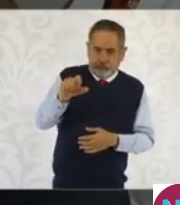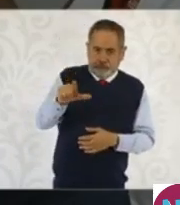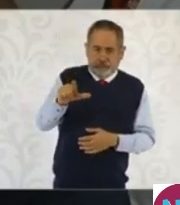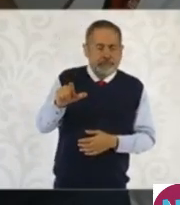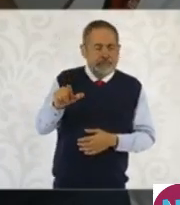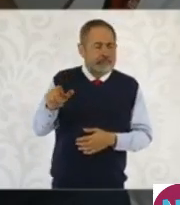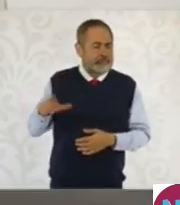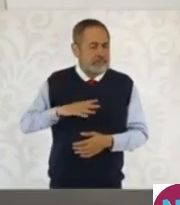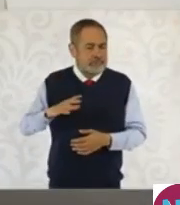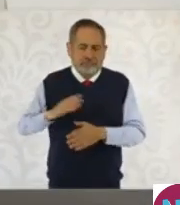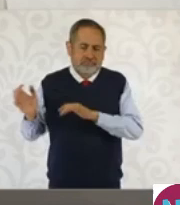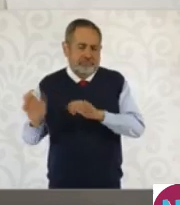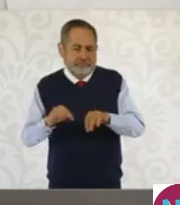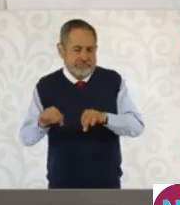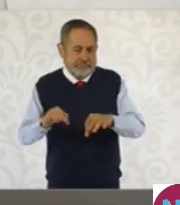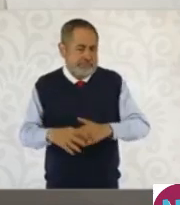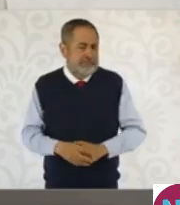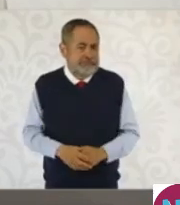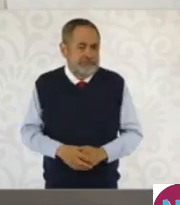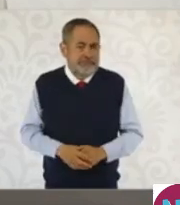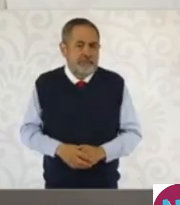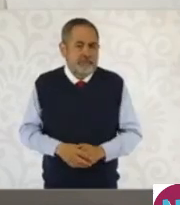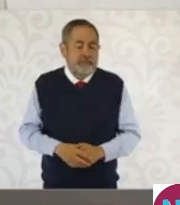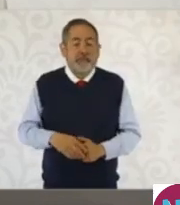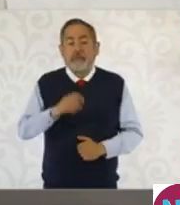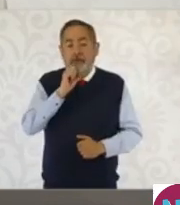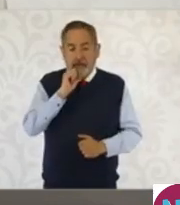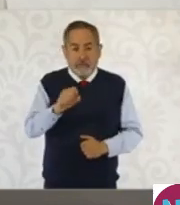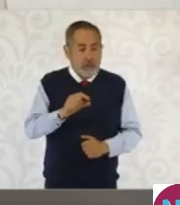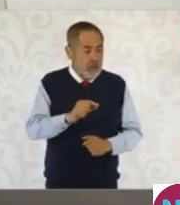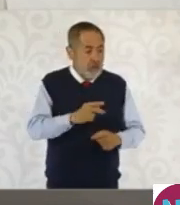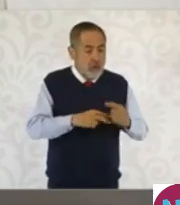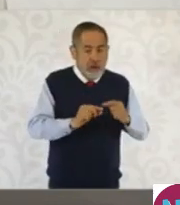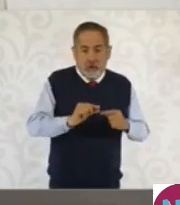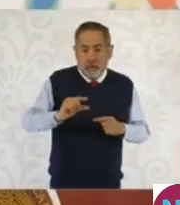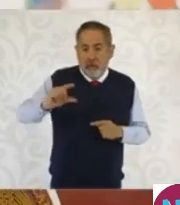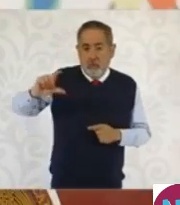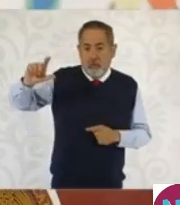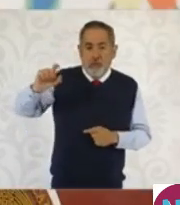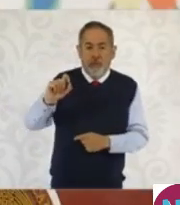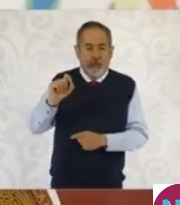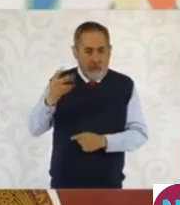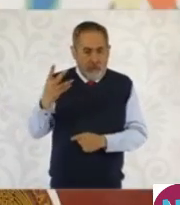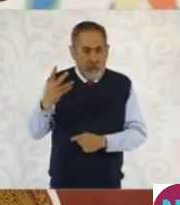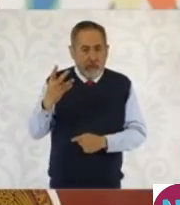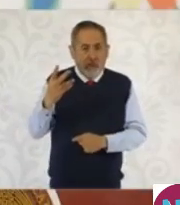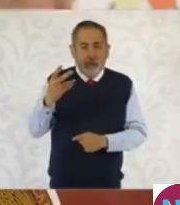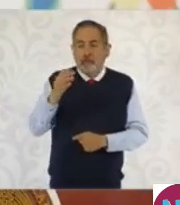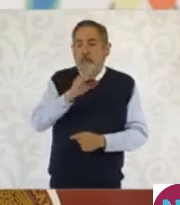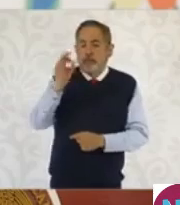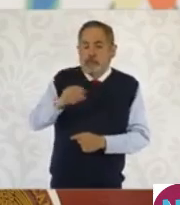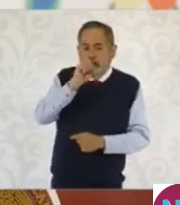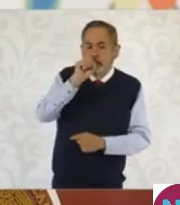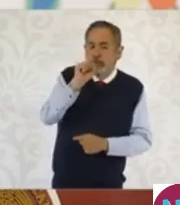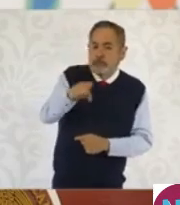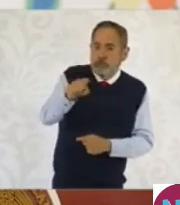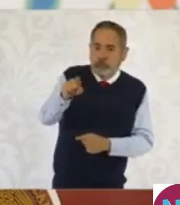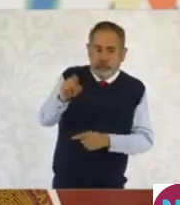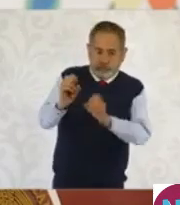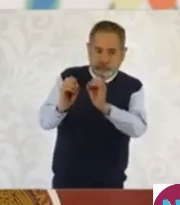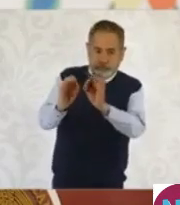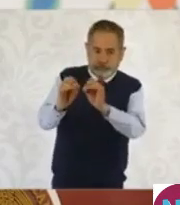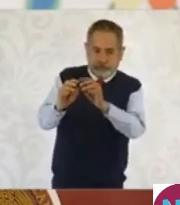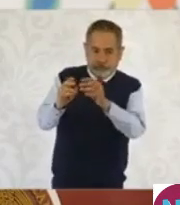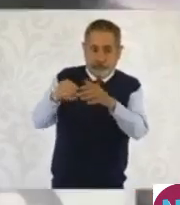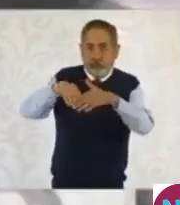19,267. La siguiente, también, además de este incremento del 24%, se incrementaron los consultorios. Incrementamos los